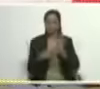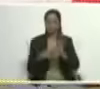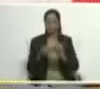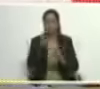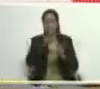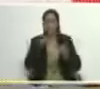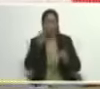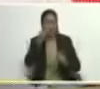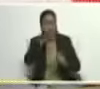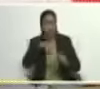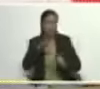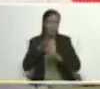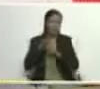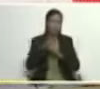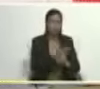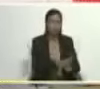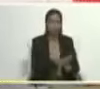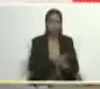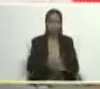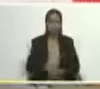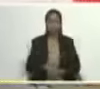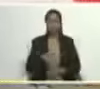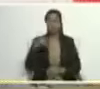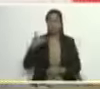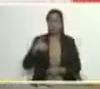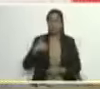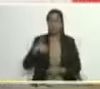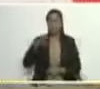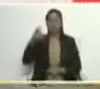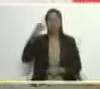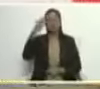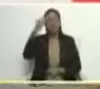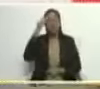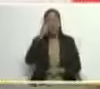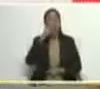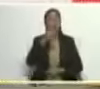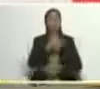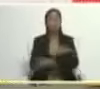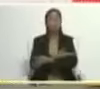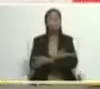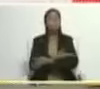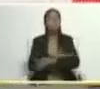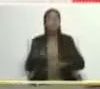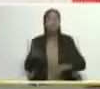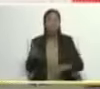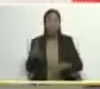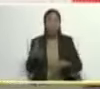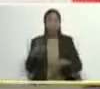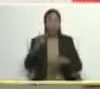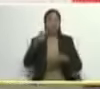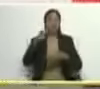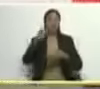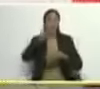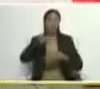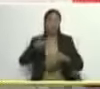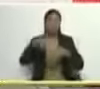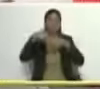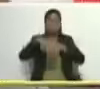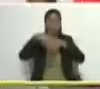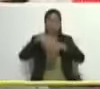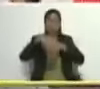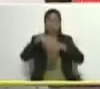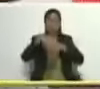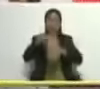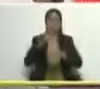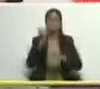esclavizador de los pueblos. Ya Argentina salió ayer, 1 millón de hombres y mujeres salieron a las calles en Argentina a decir